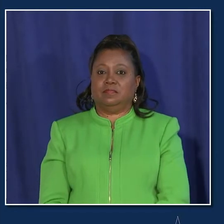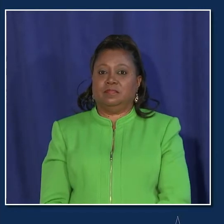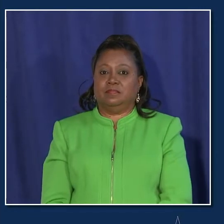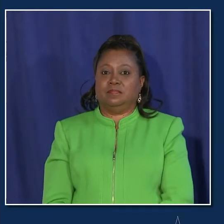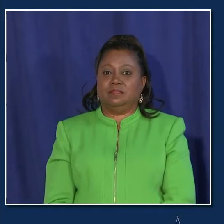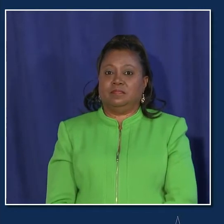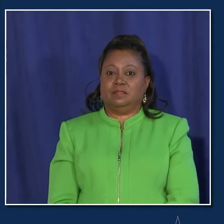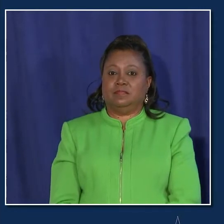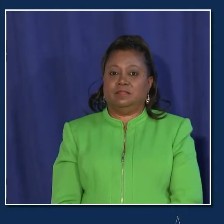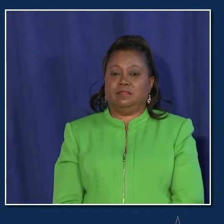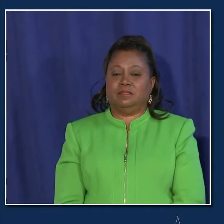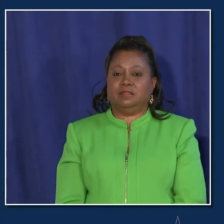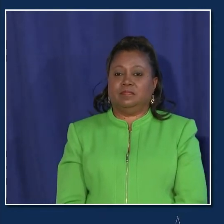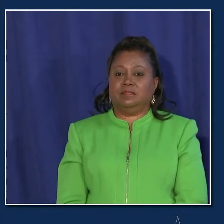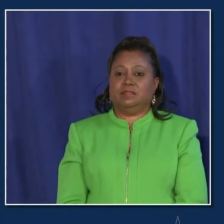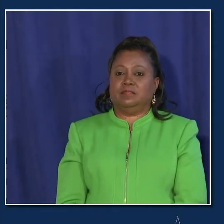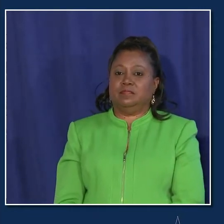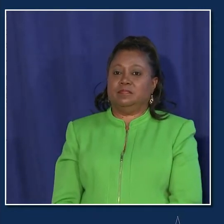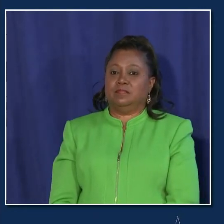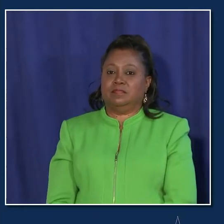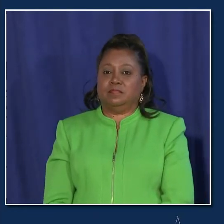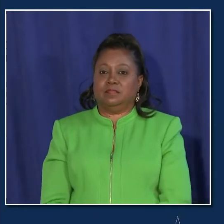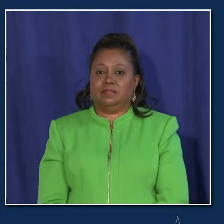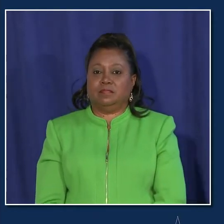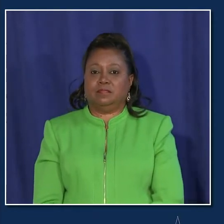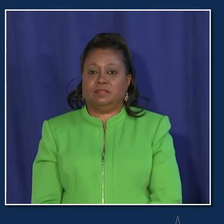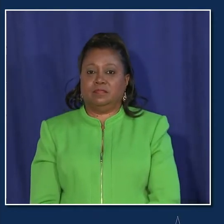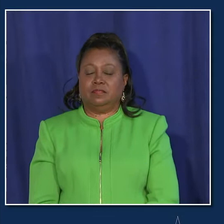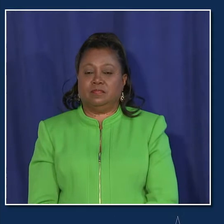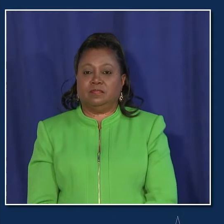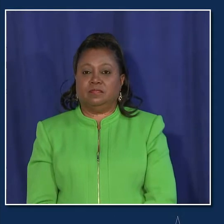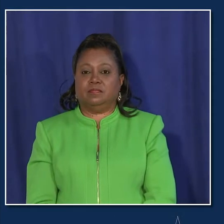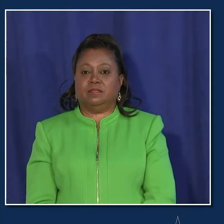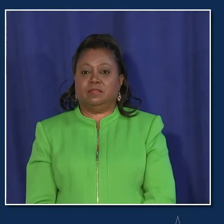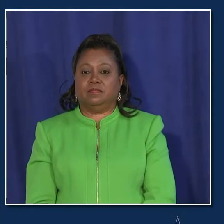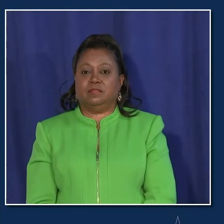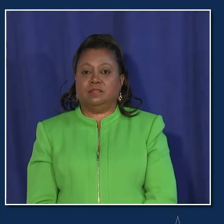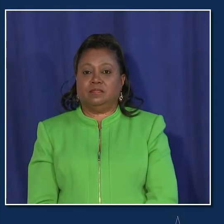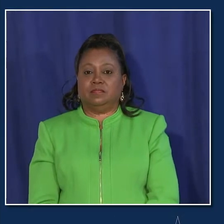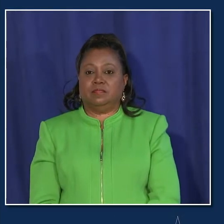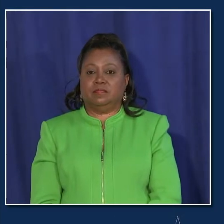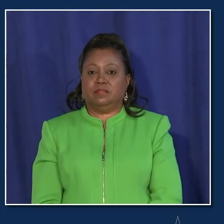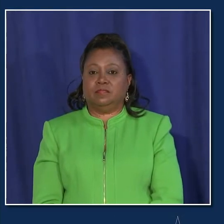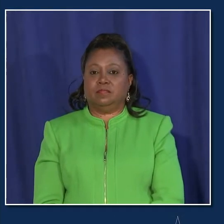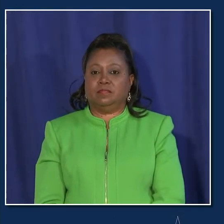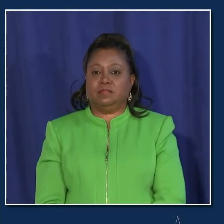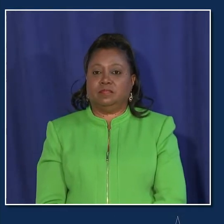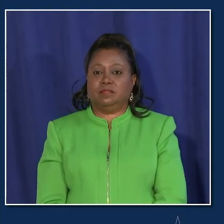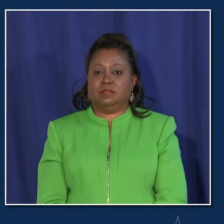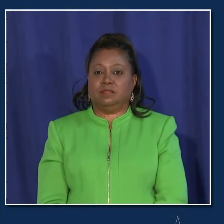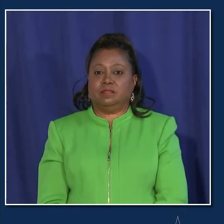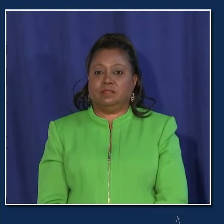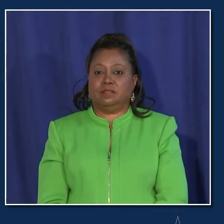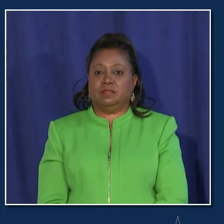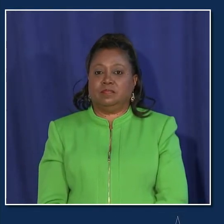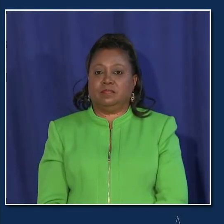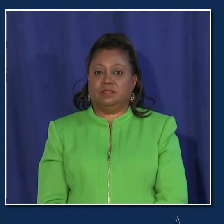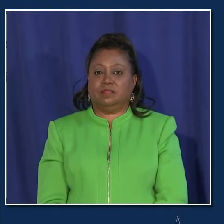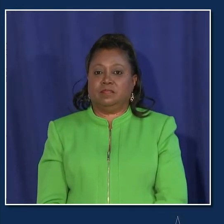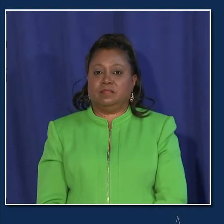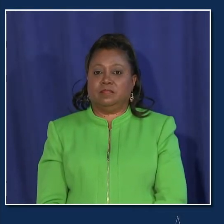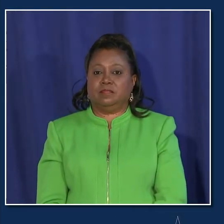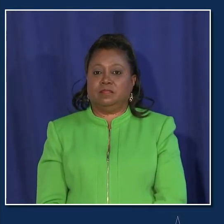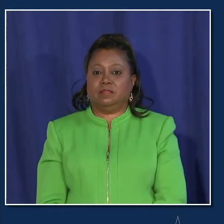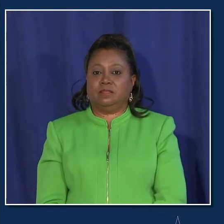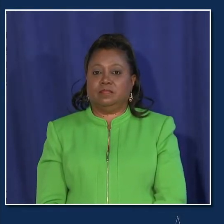vecinos, amistades. Y para recibir una cita, por favor, llame y tome nota. Es el